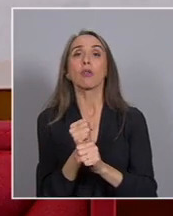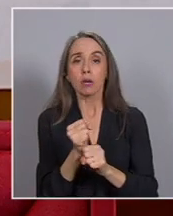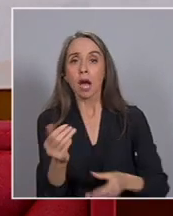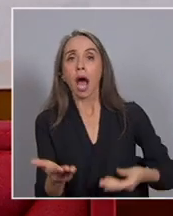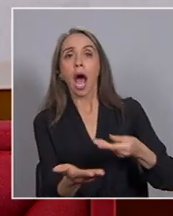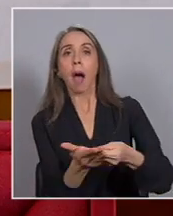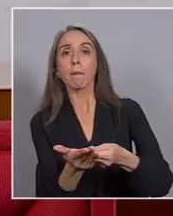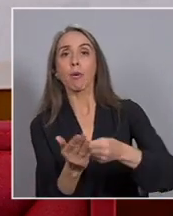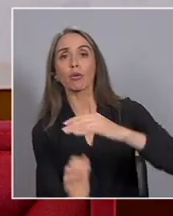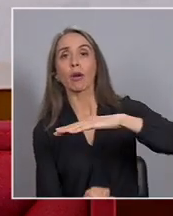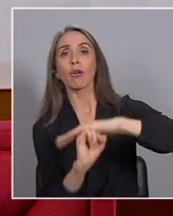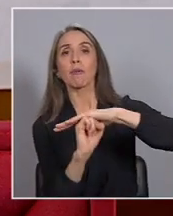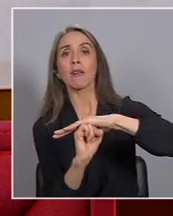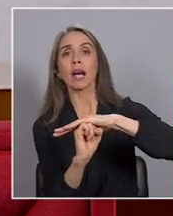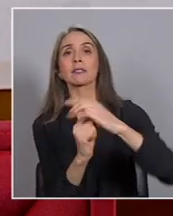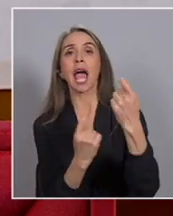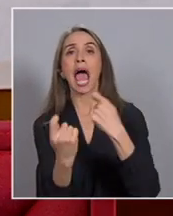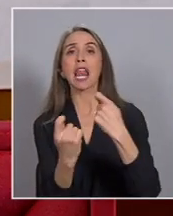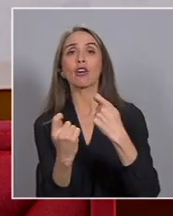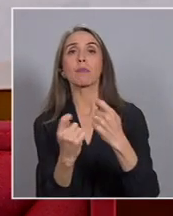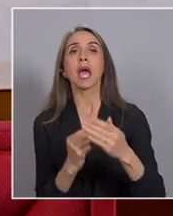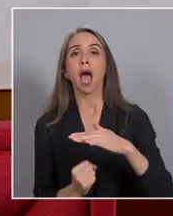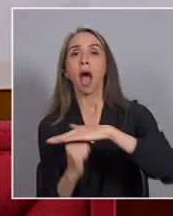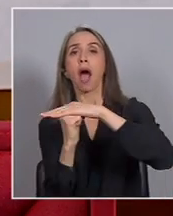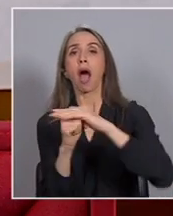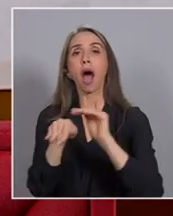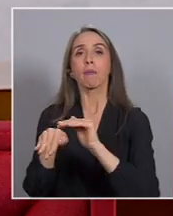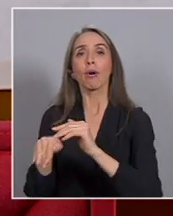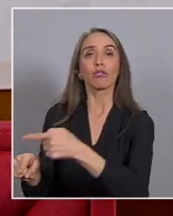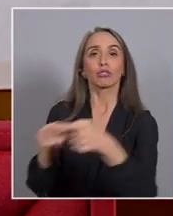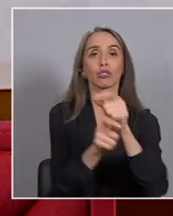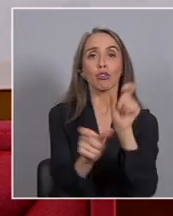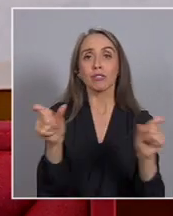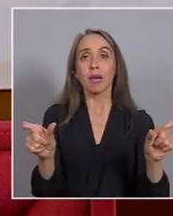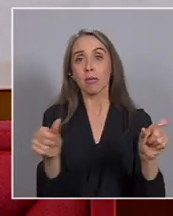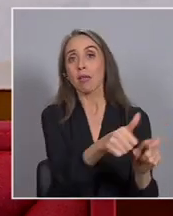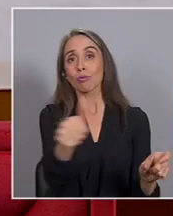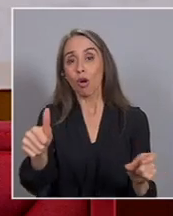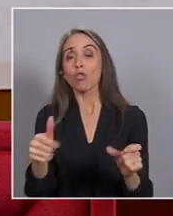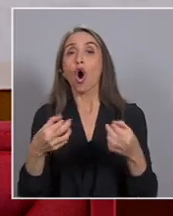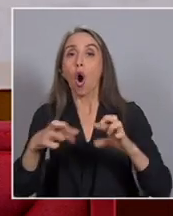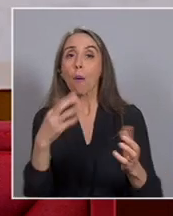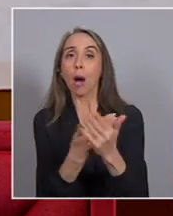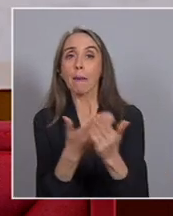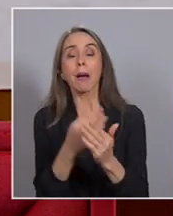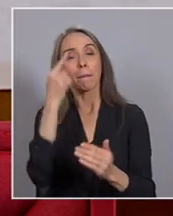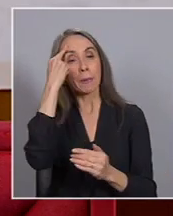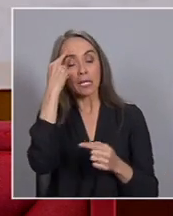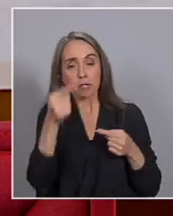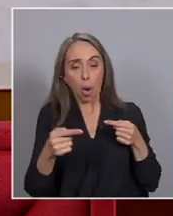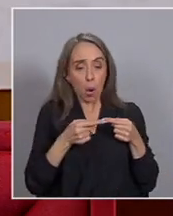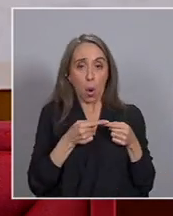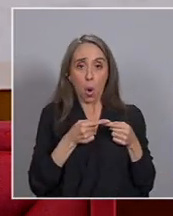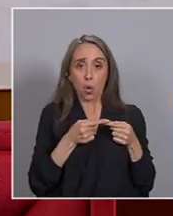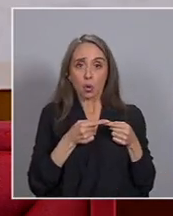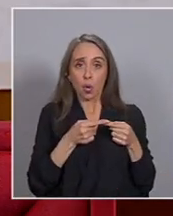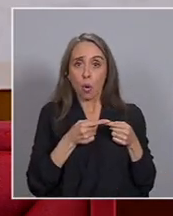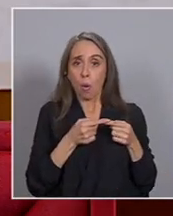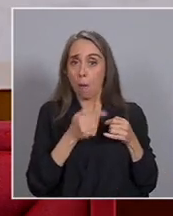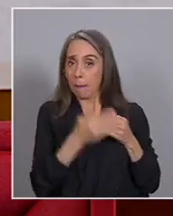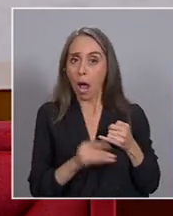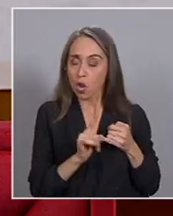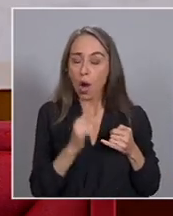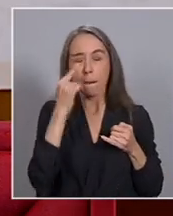entera. Tenemos que aprovechar estas oportunidades y para eso hay que dejar de pensar en el corto plazo